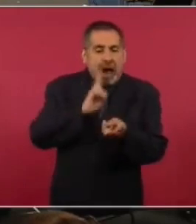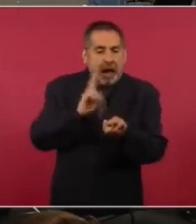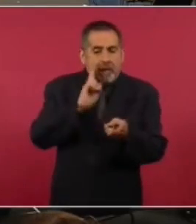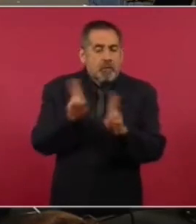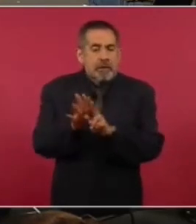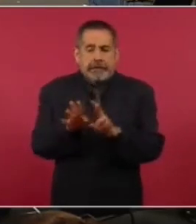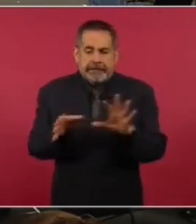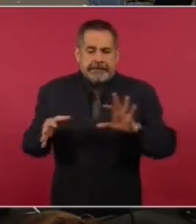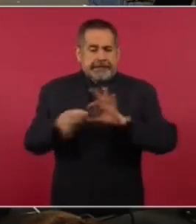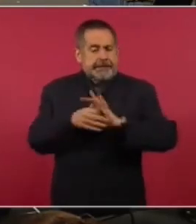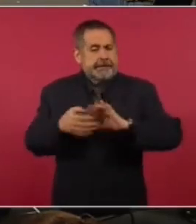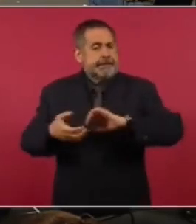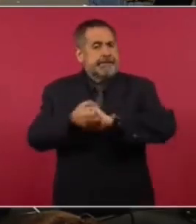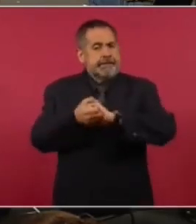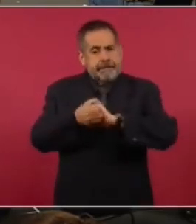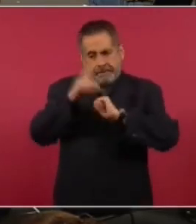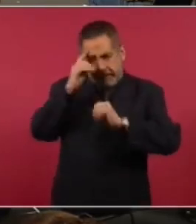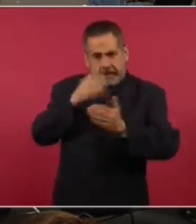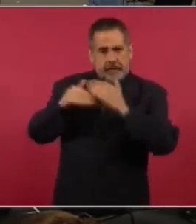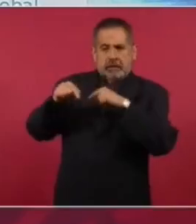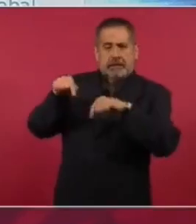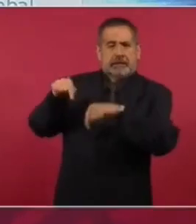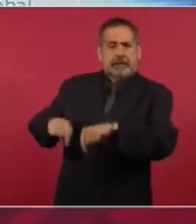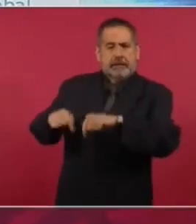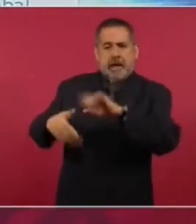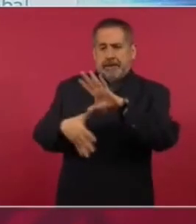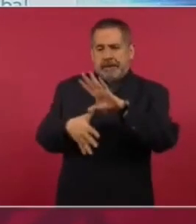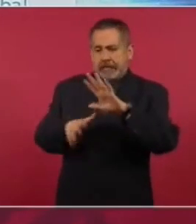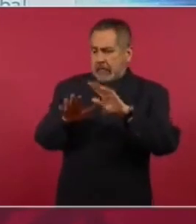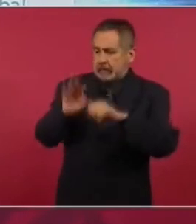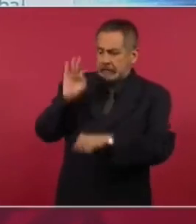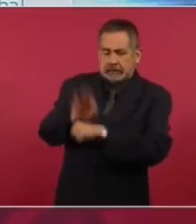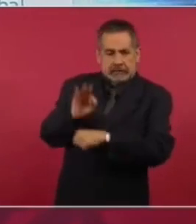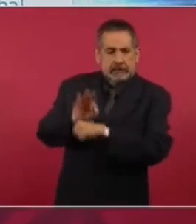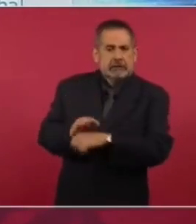la Alianza para la Prosperidad de los Pueblos de las Américas.